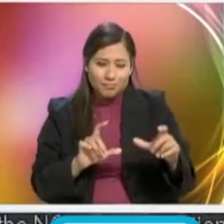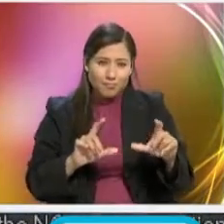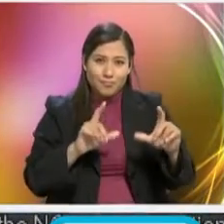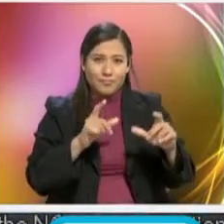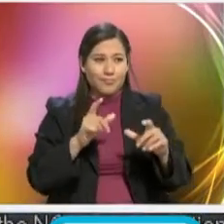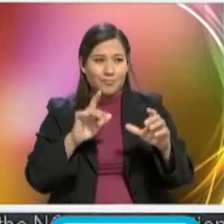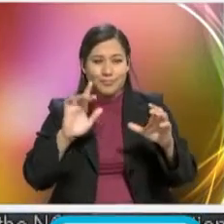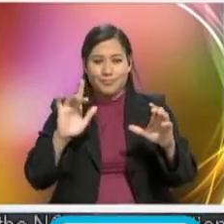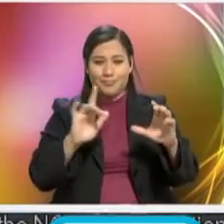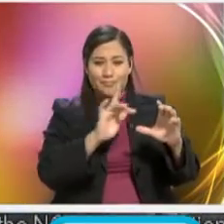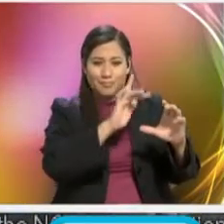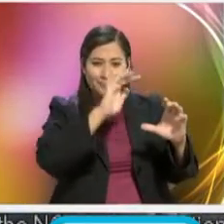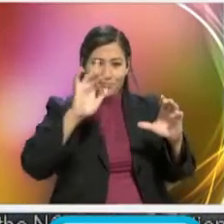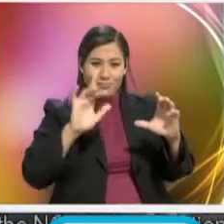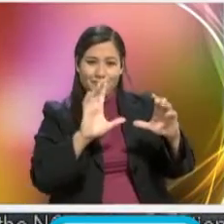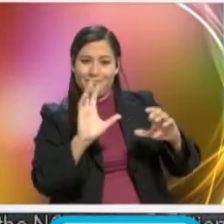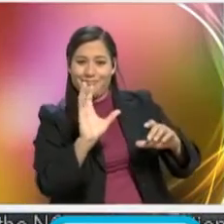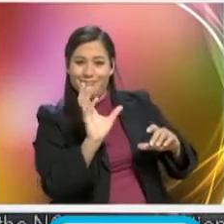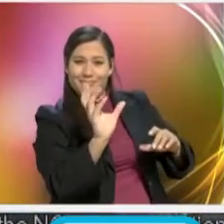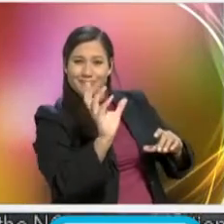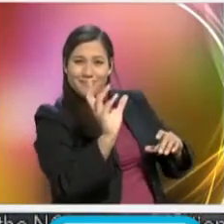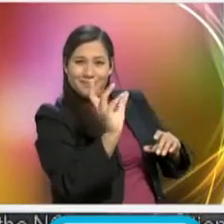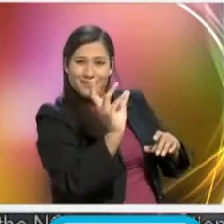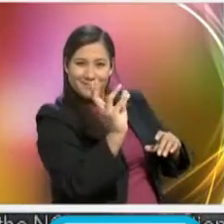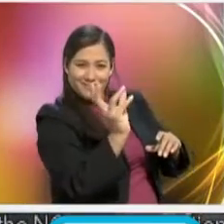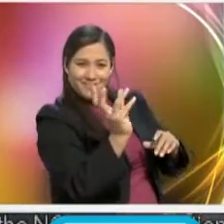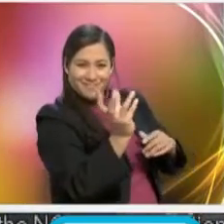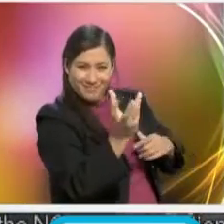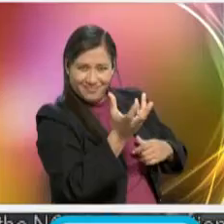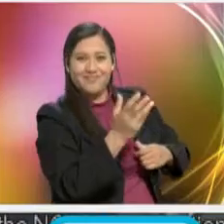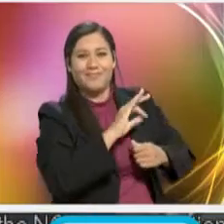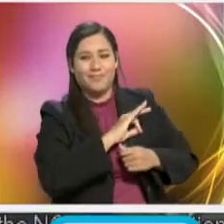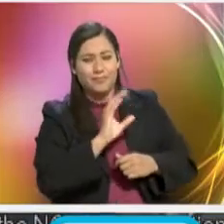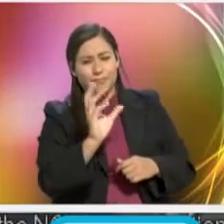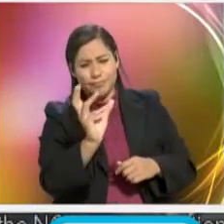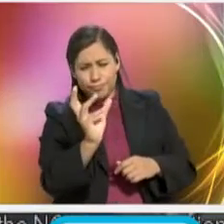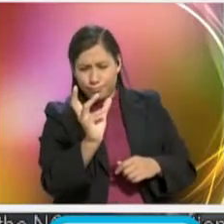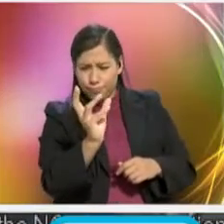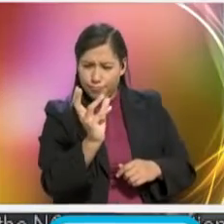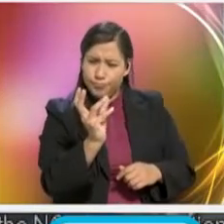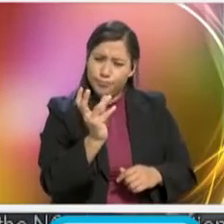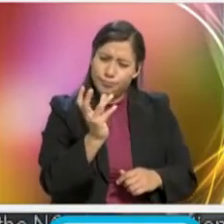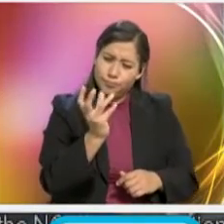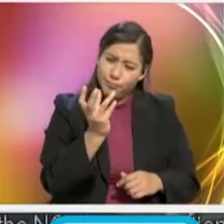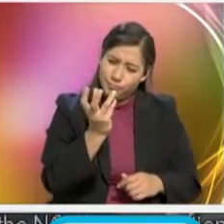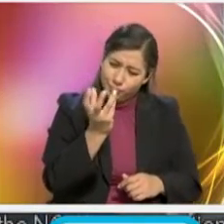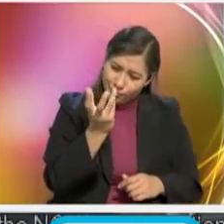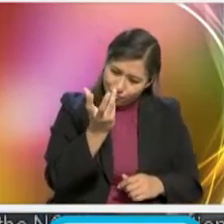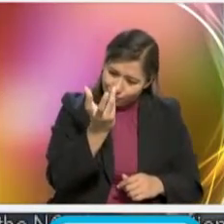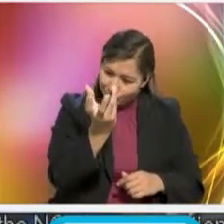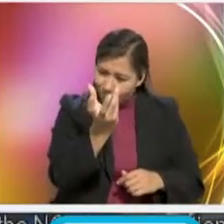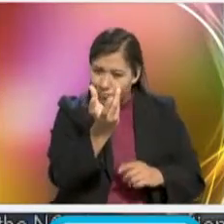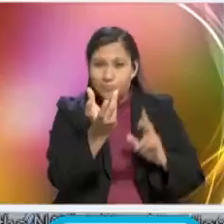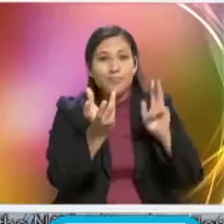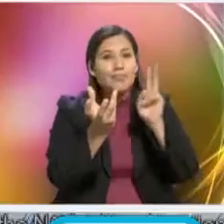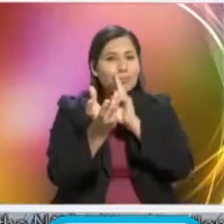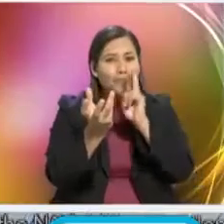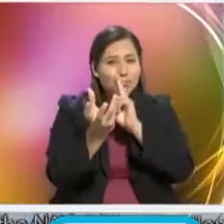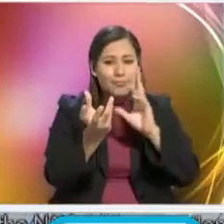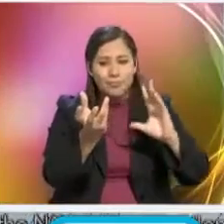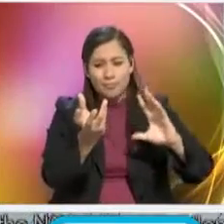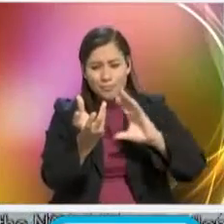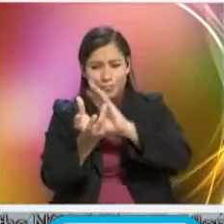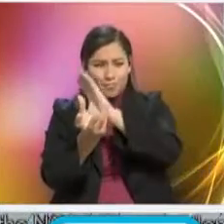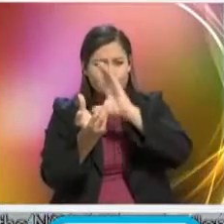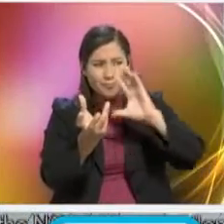con tu manita el globo terráqueo y mirar la animación de los vientos. Estamos viendo de los vientos,